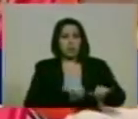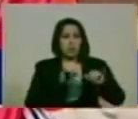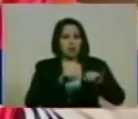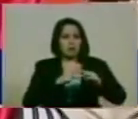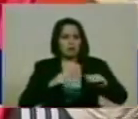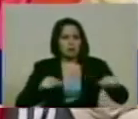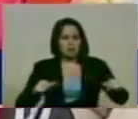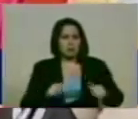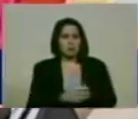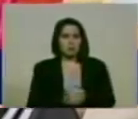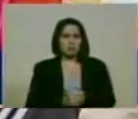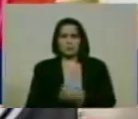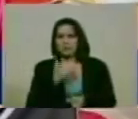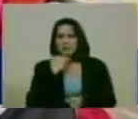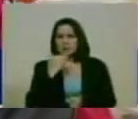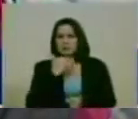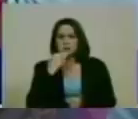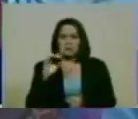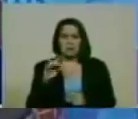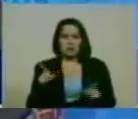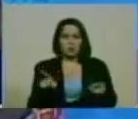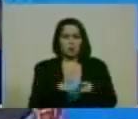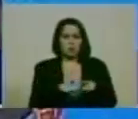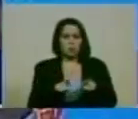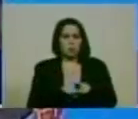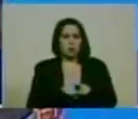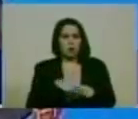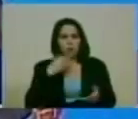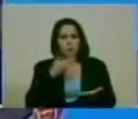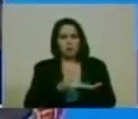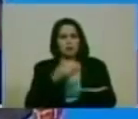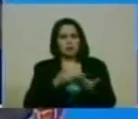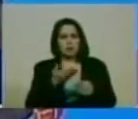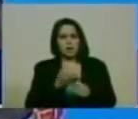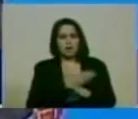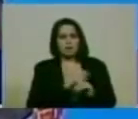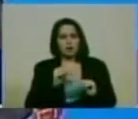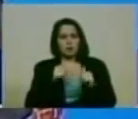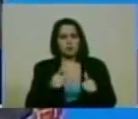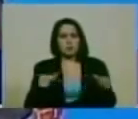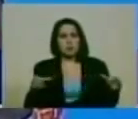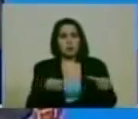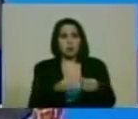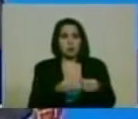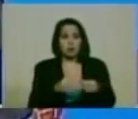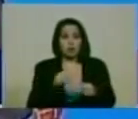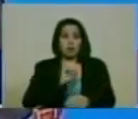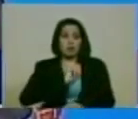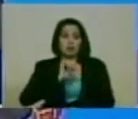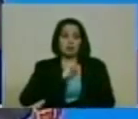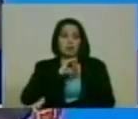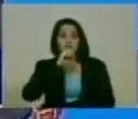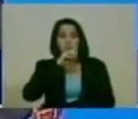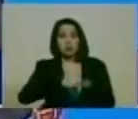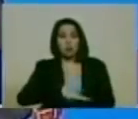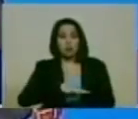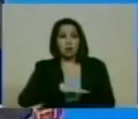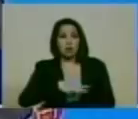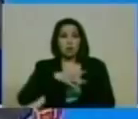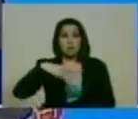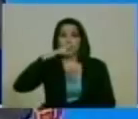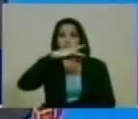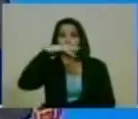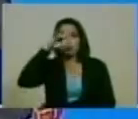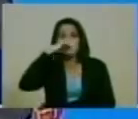Casi igualito como lo planteé empezando esta reunión. La identidad histórica, el idioma, la espiritualidad,